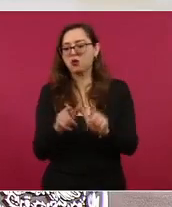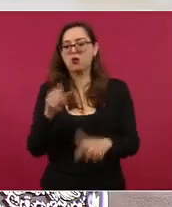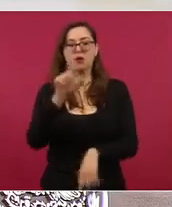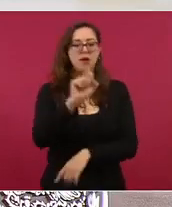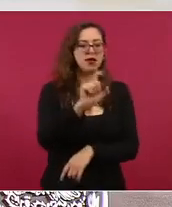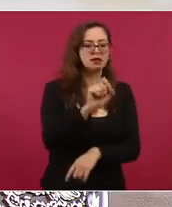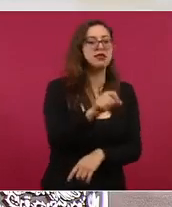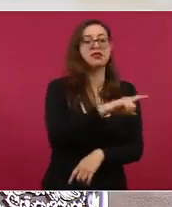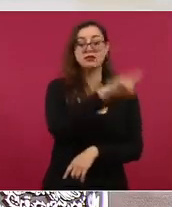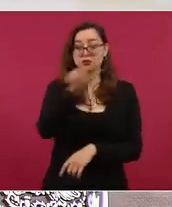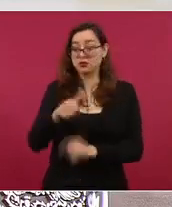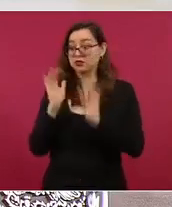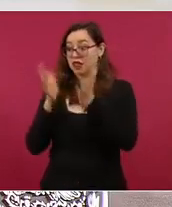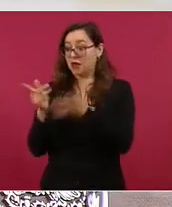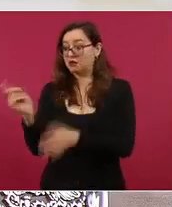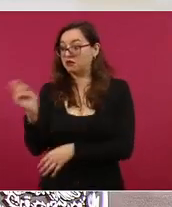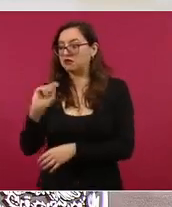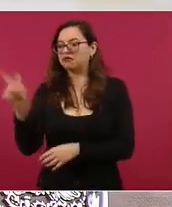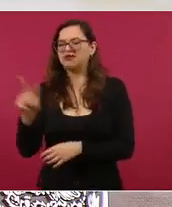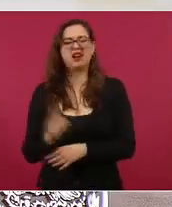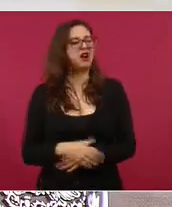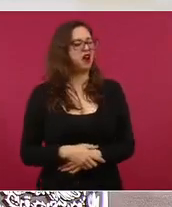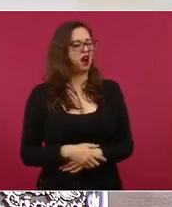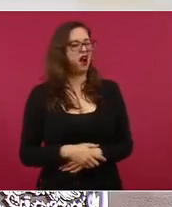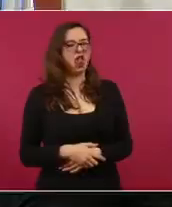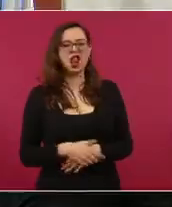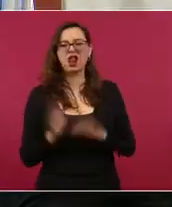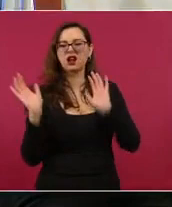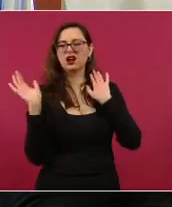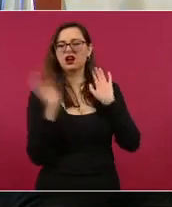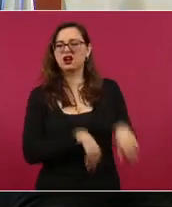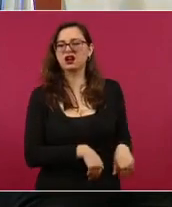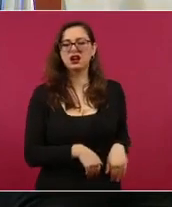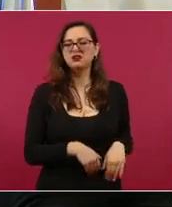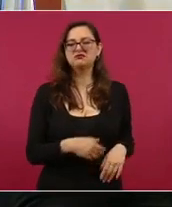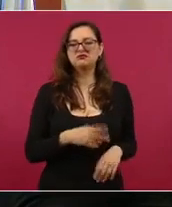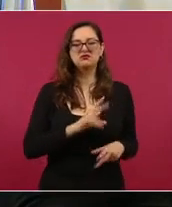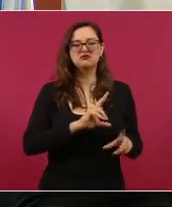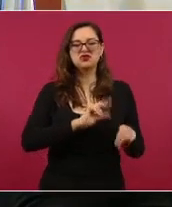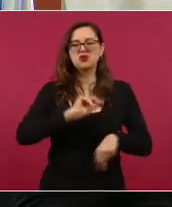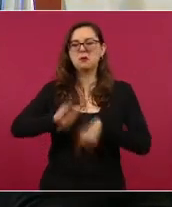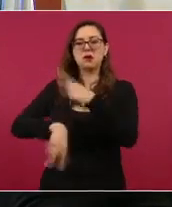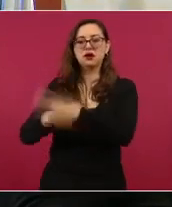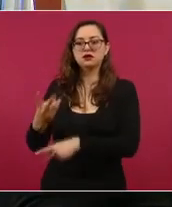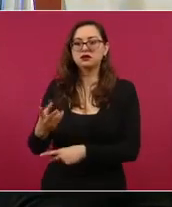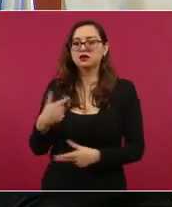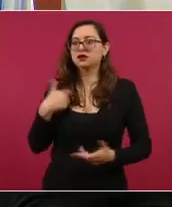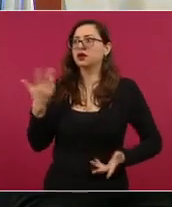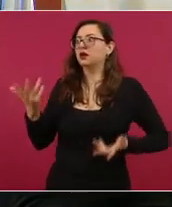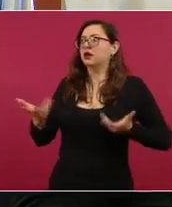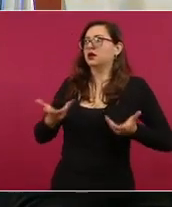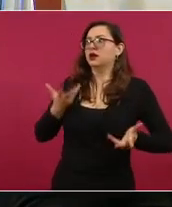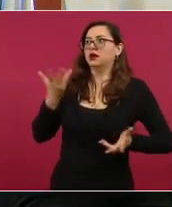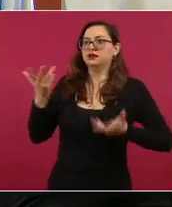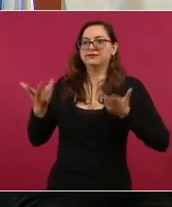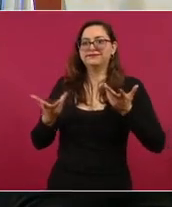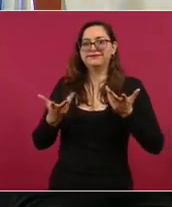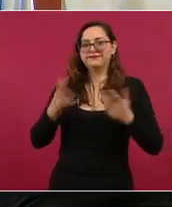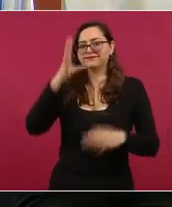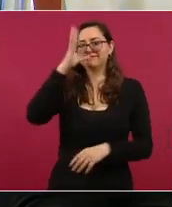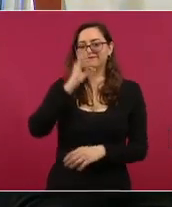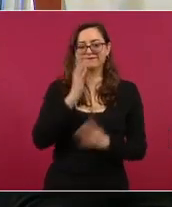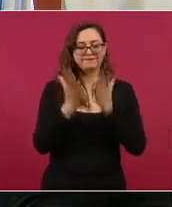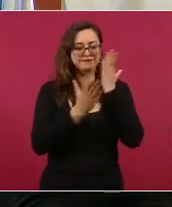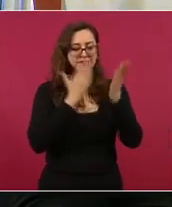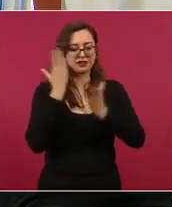quedan ya sin la esperanza, y les rompen la esperanza y luego no saben ni qué hacer porque no estudiaron. Y eso no pasaba